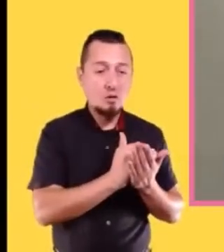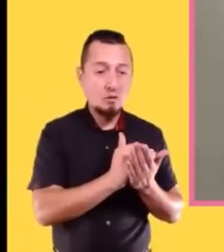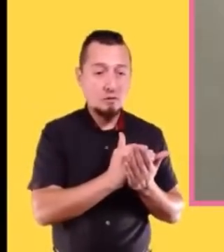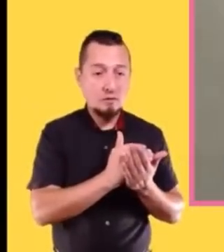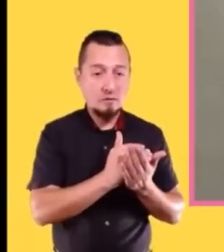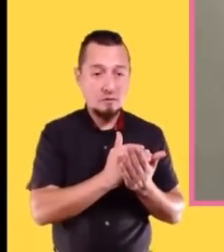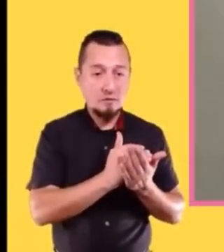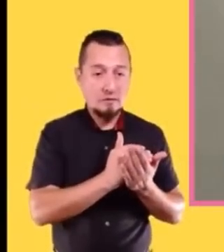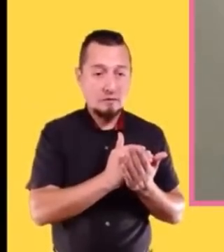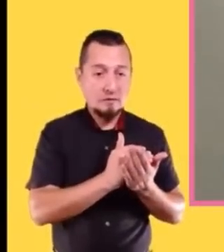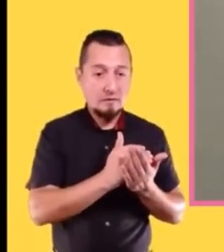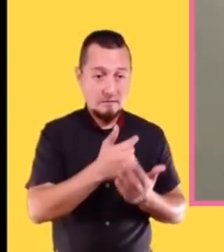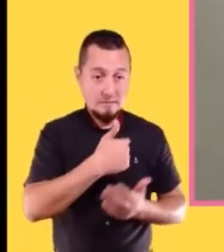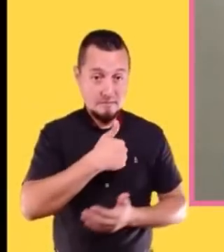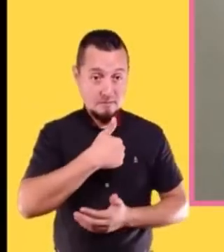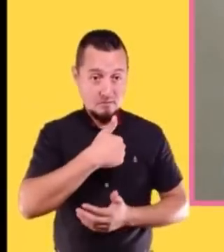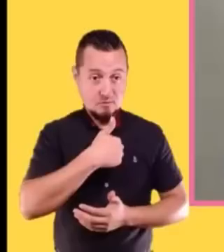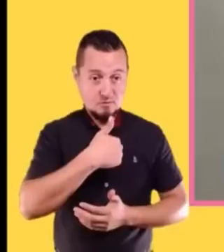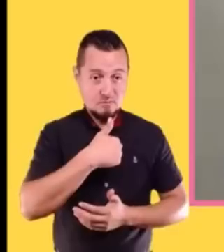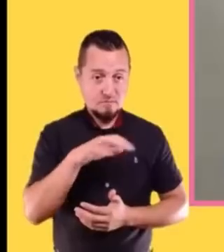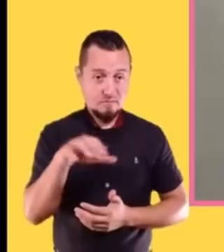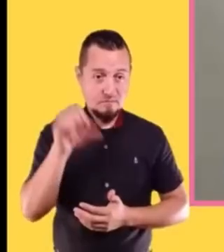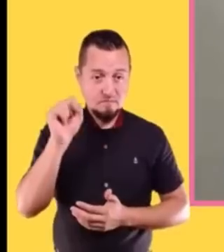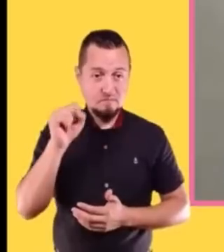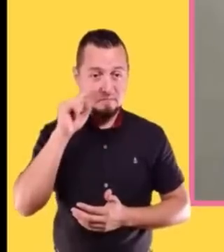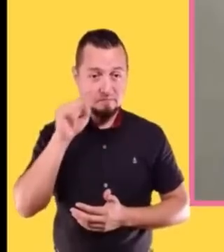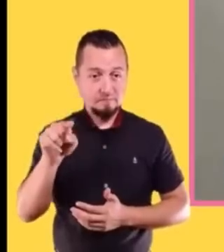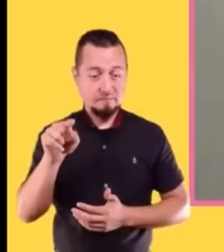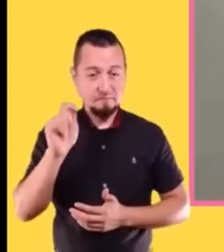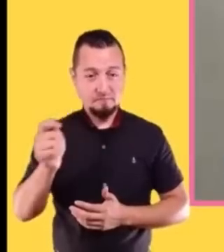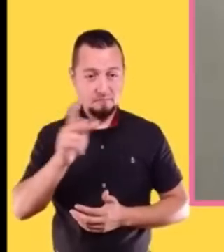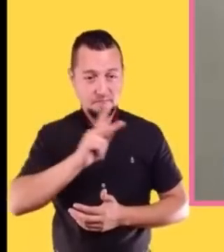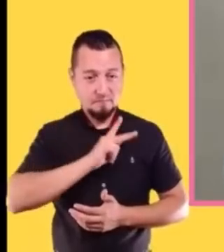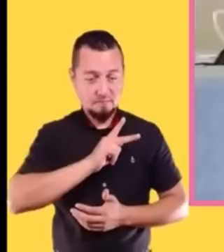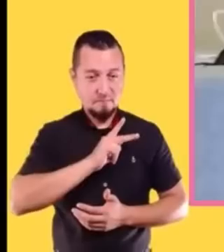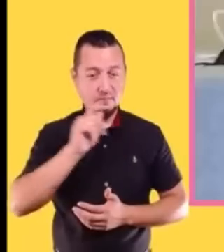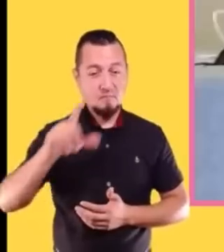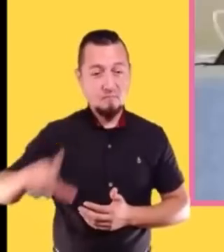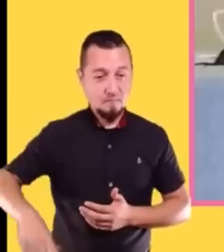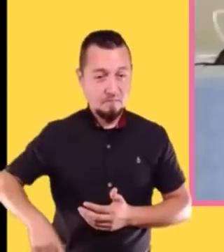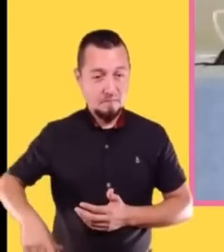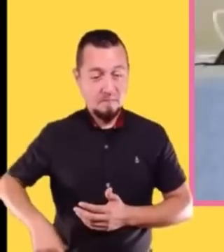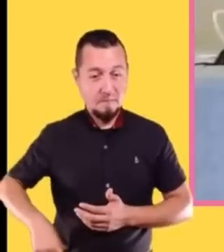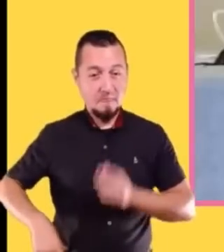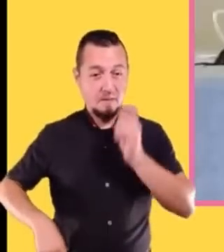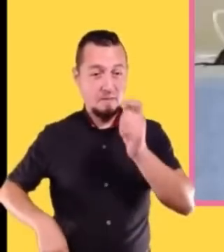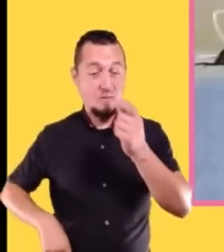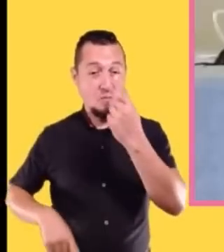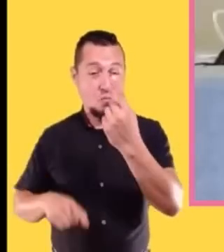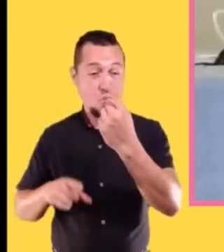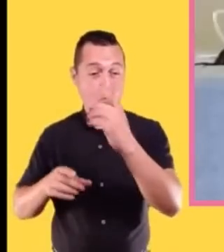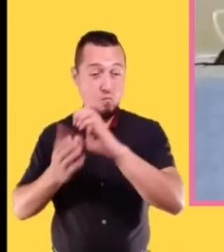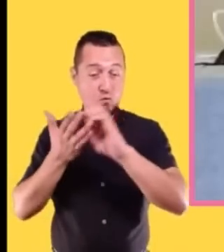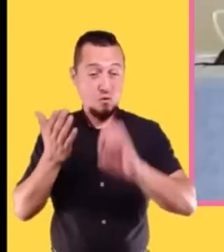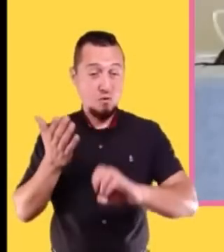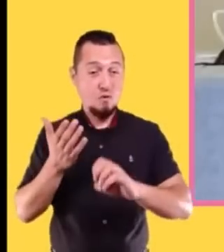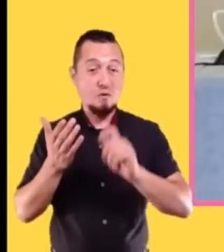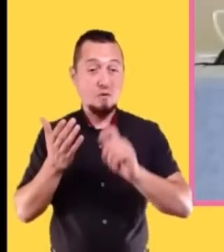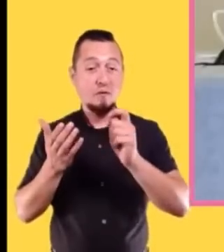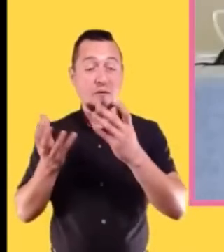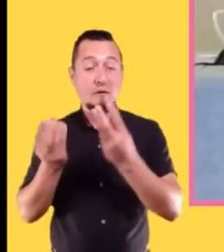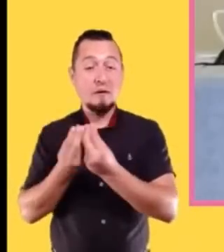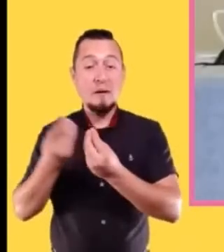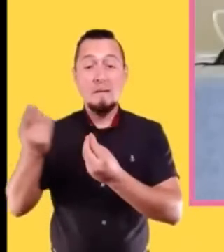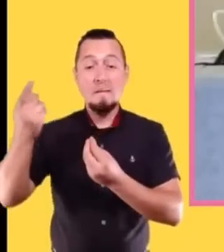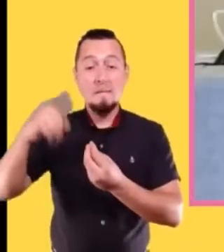una primera aproximación. Sí. Y yo agregaría dos elementos, gobernador. Uno de ellos es, nos estamos basando a lo que nos llega impreso, eso